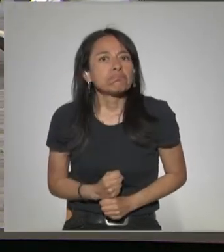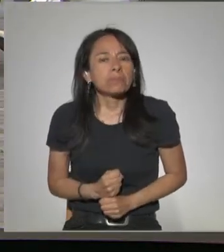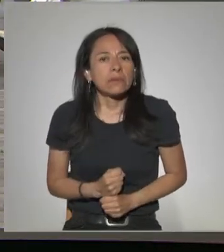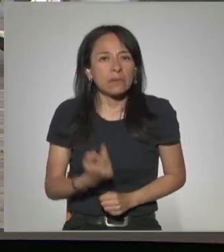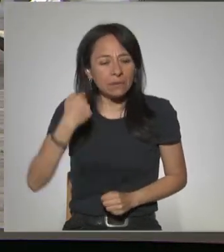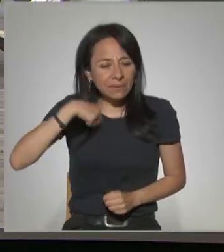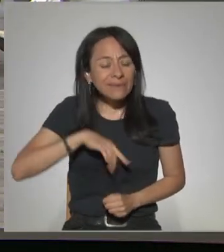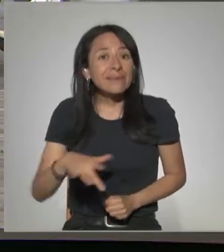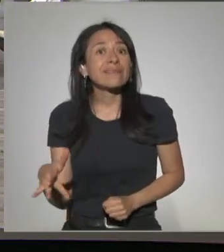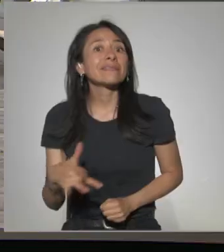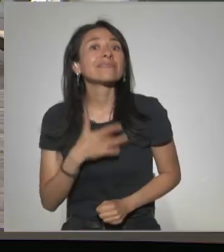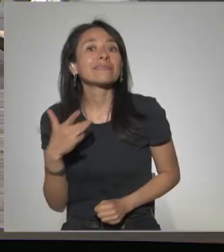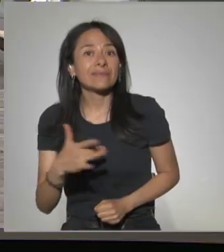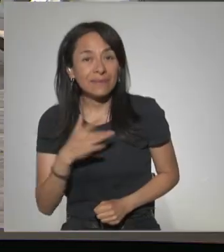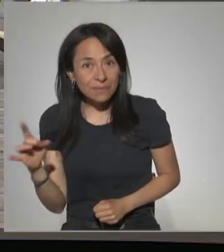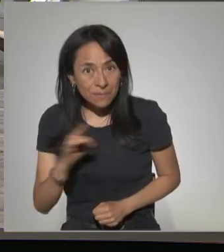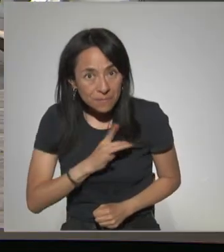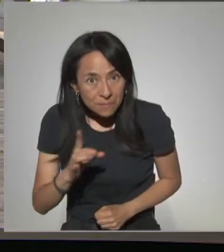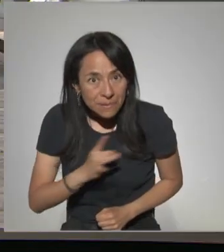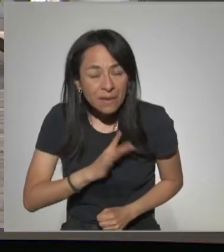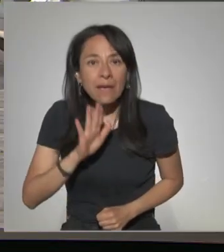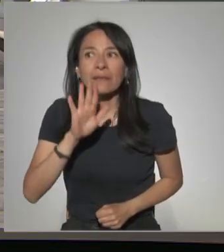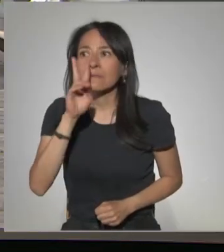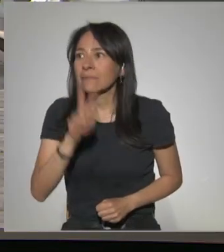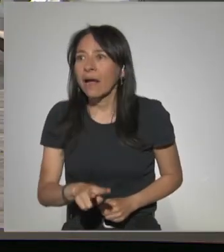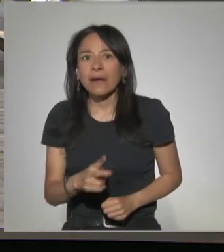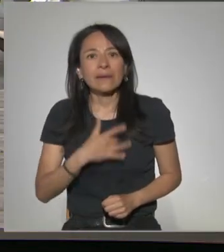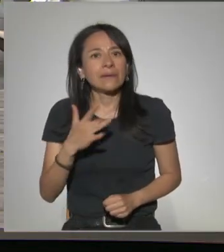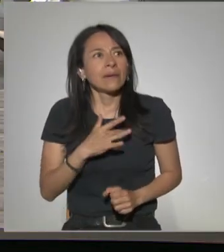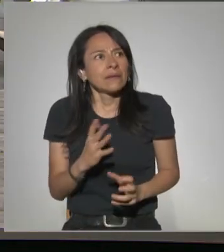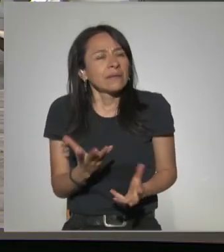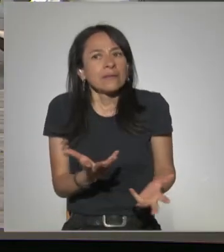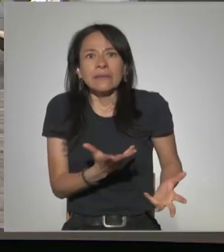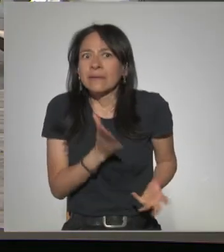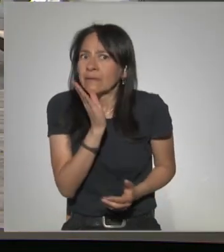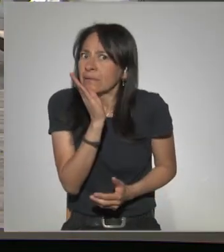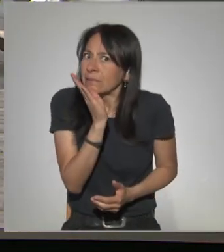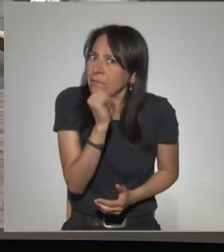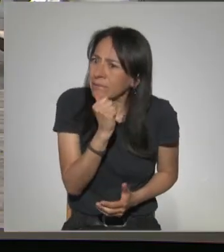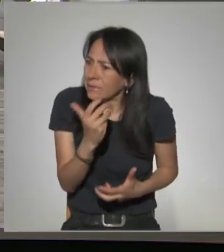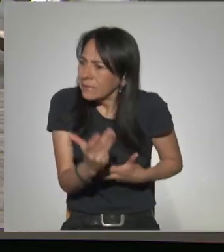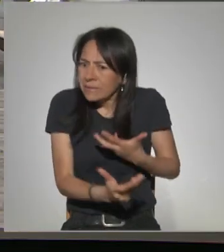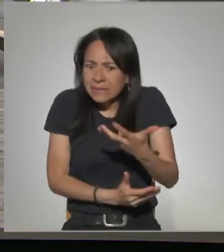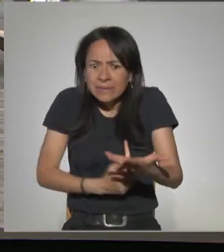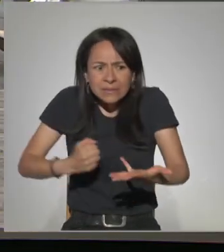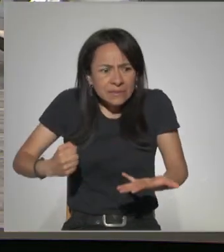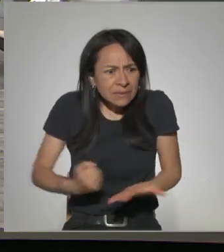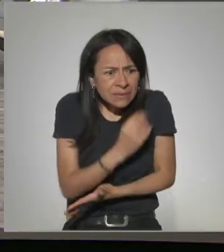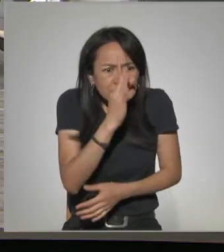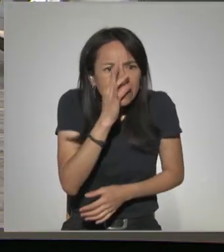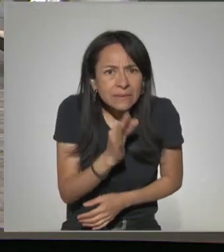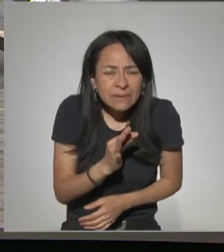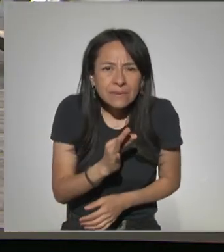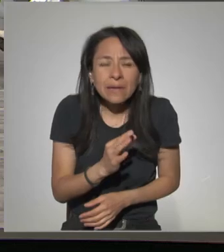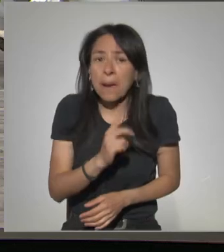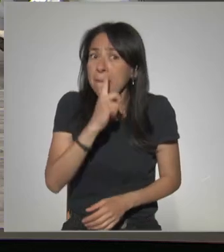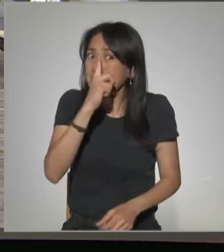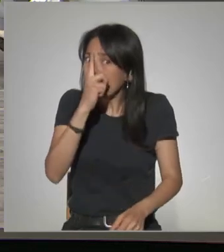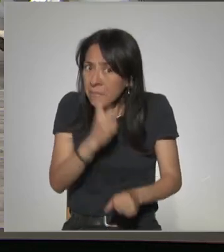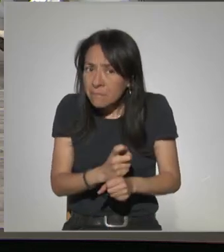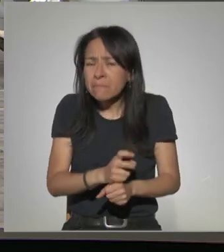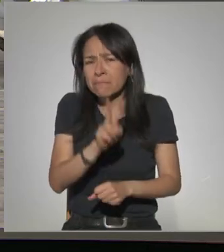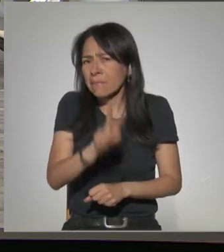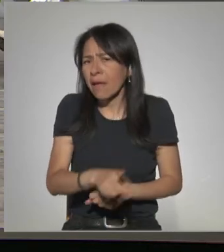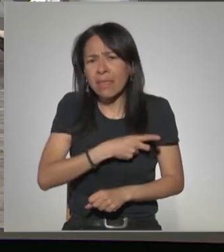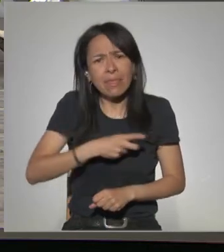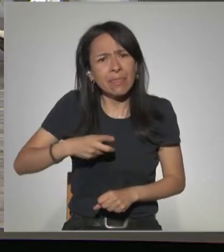¿no? Porque, insisto, o sea, lo que me parece clave es como aceptar el estrés, punto uno, y aceptar